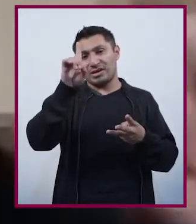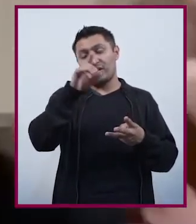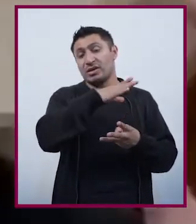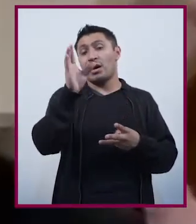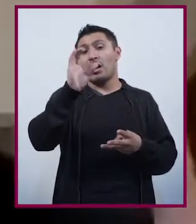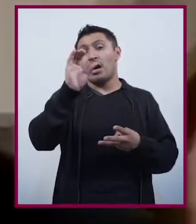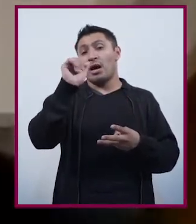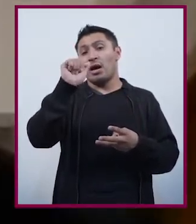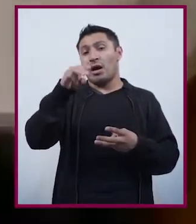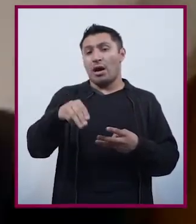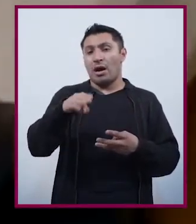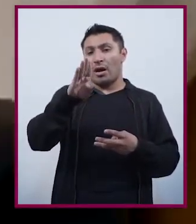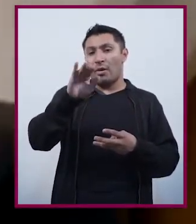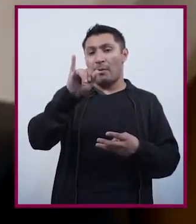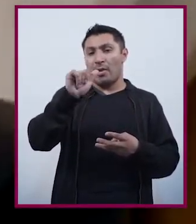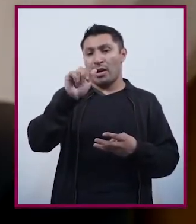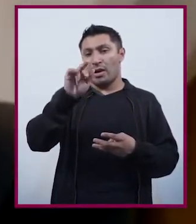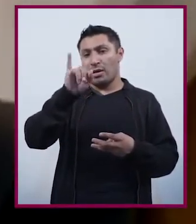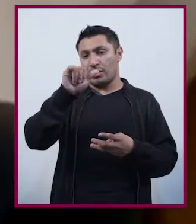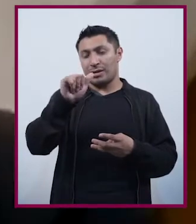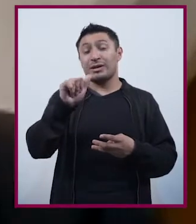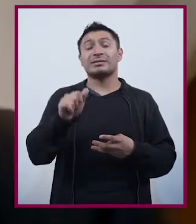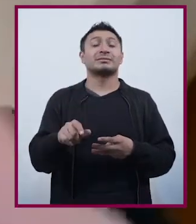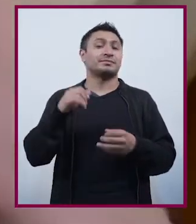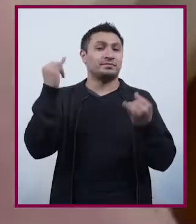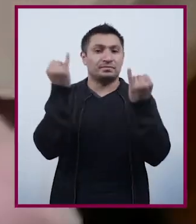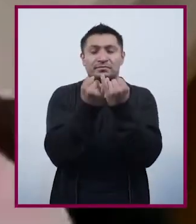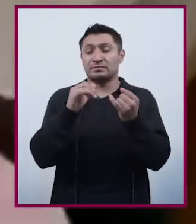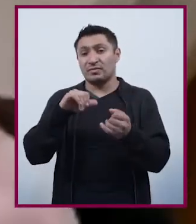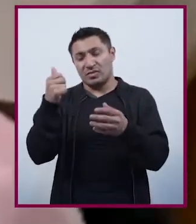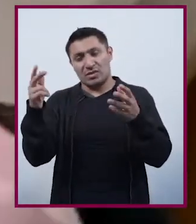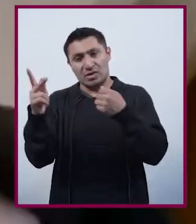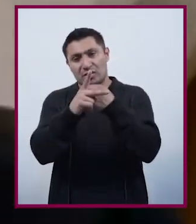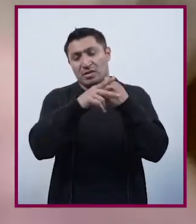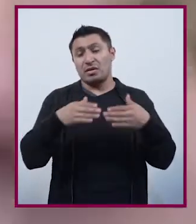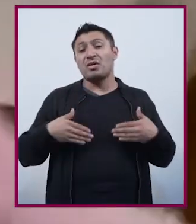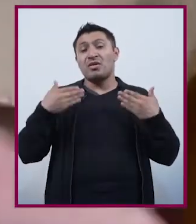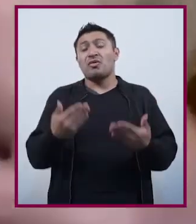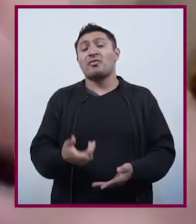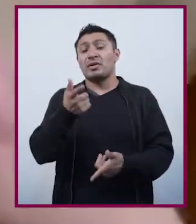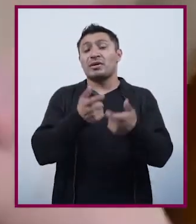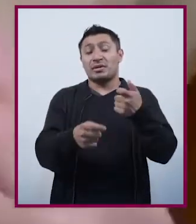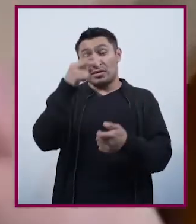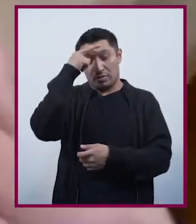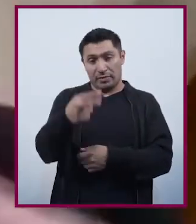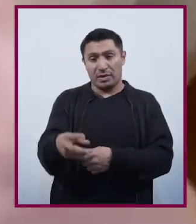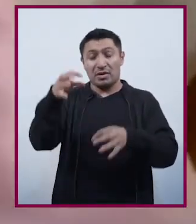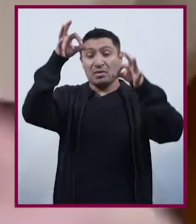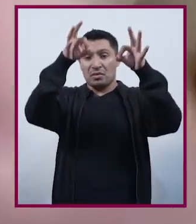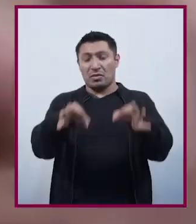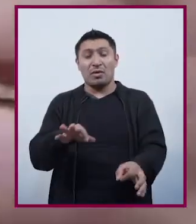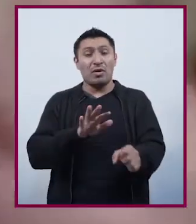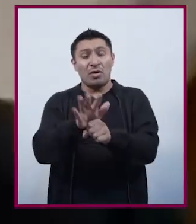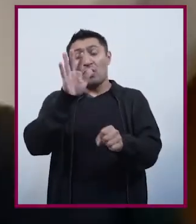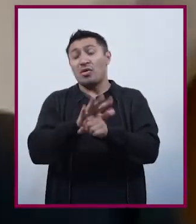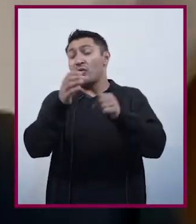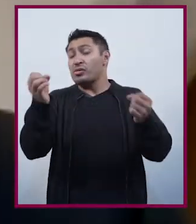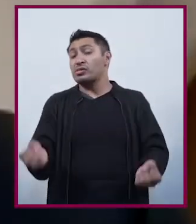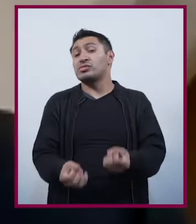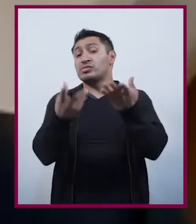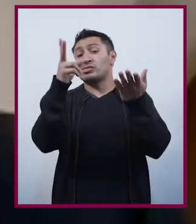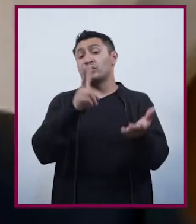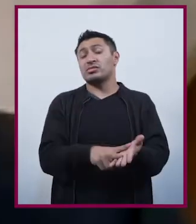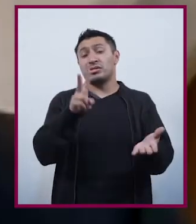la confianza que otros países tienen en nuestra moneda lo que determina cuánto vale